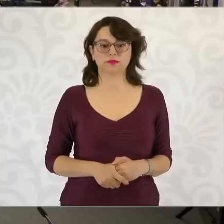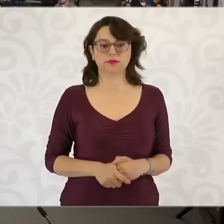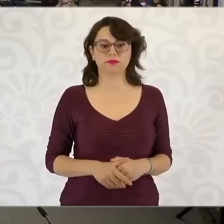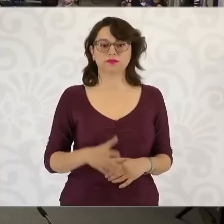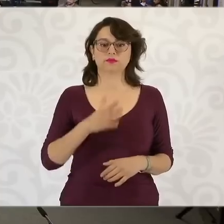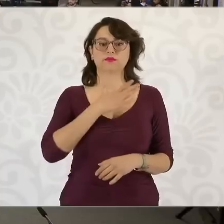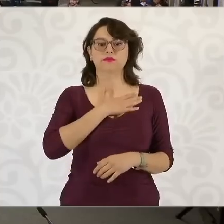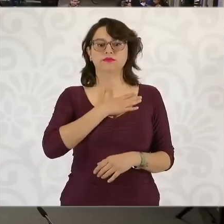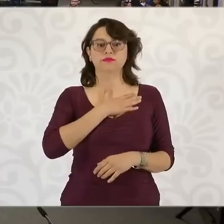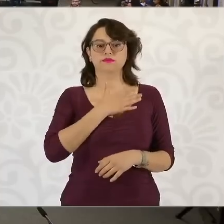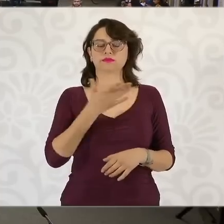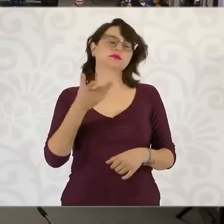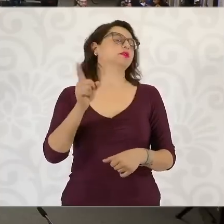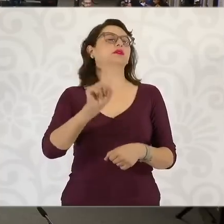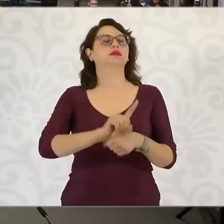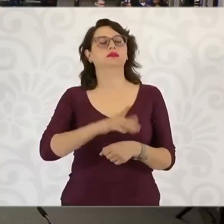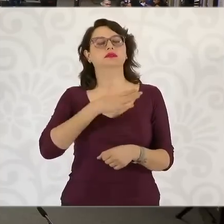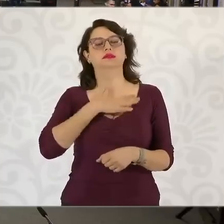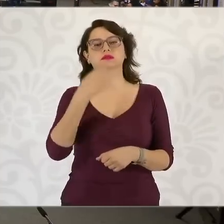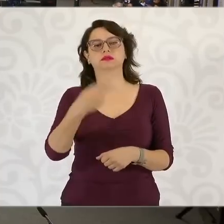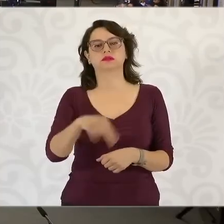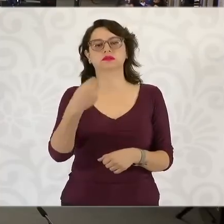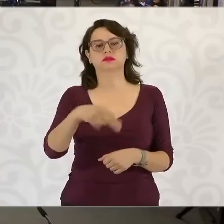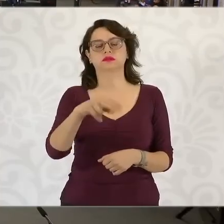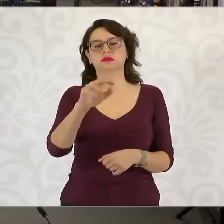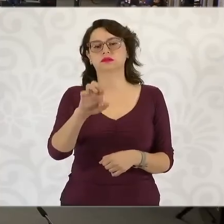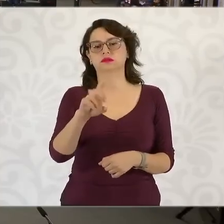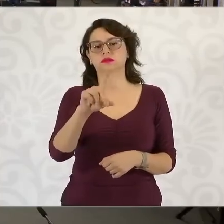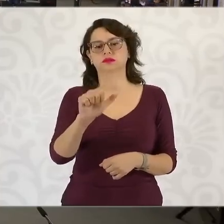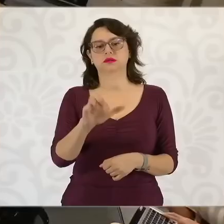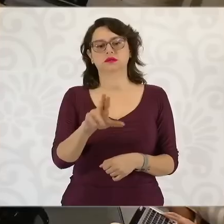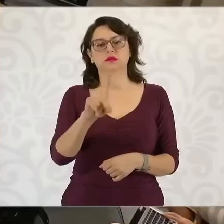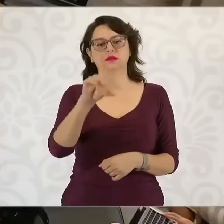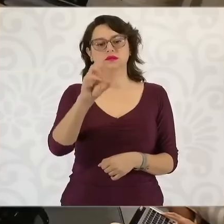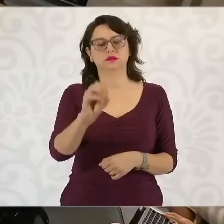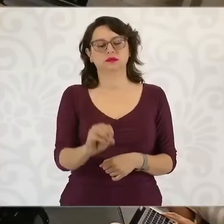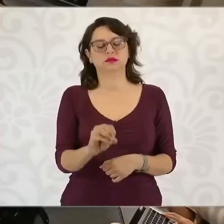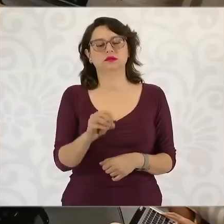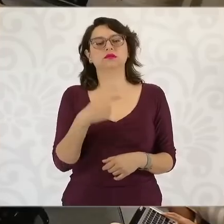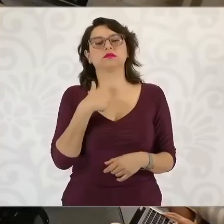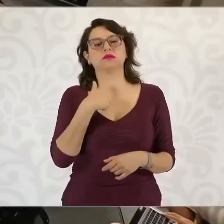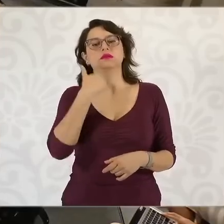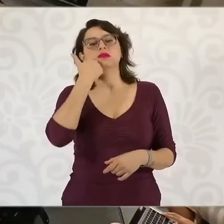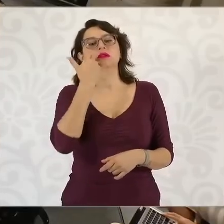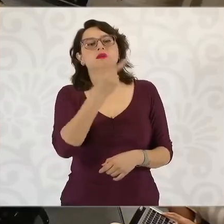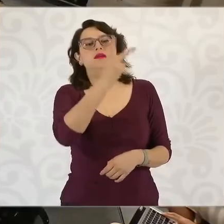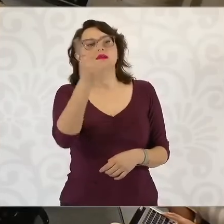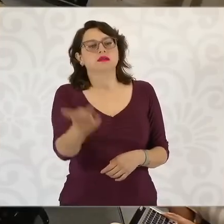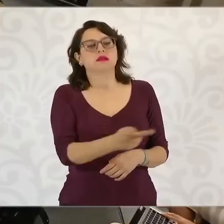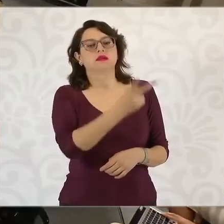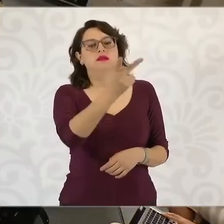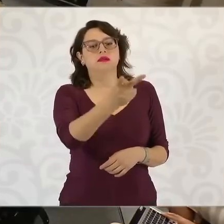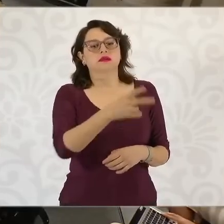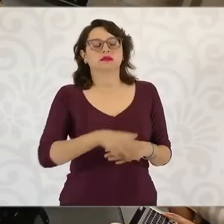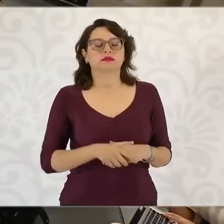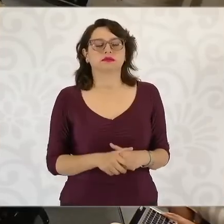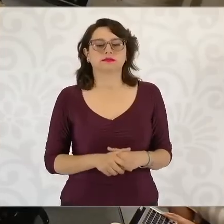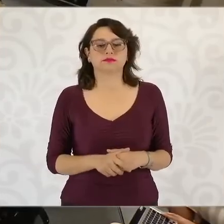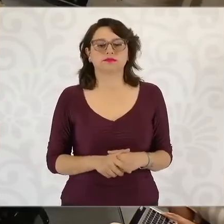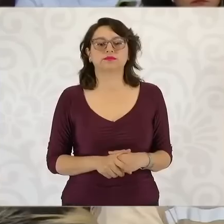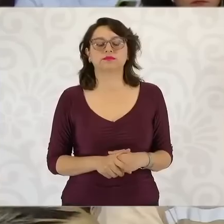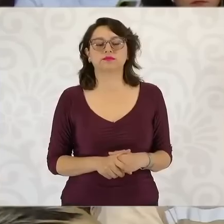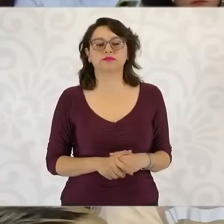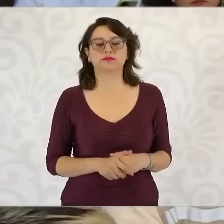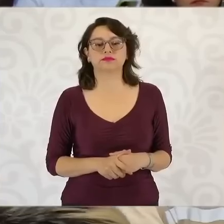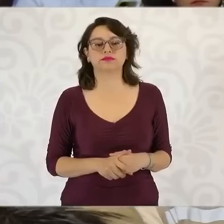Buenos días, Eduardo Esquivel Ancona, de Domo de Cristal. Le quisiera preguntar si no podría ser